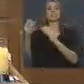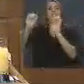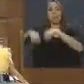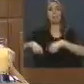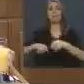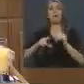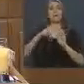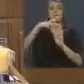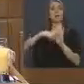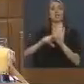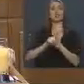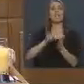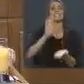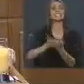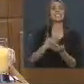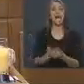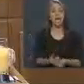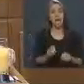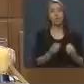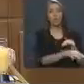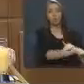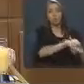SANA, ¿cómo la vamos a financiar?